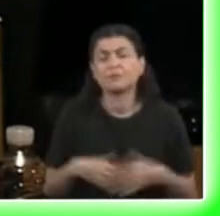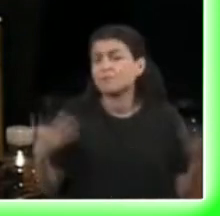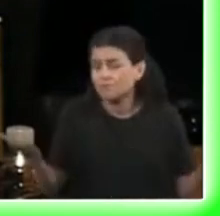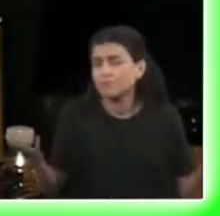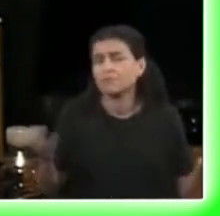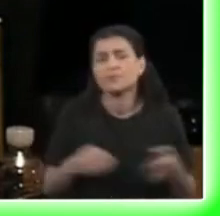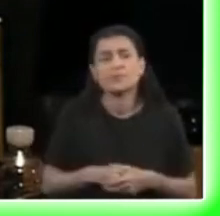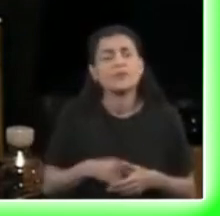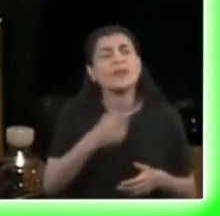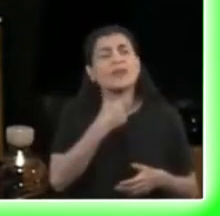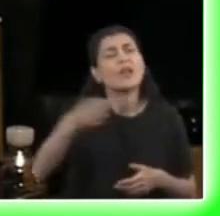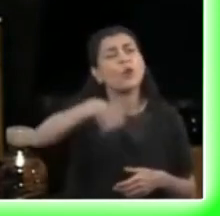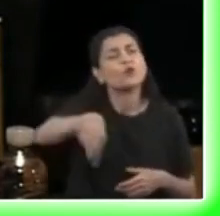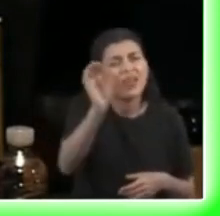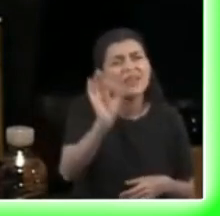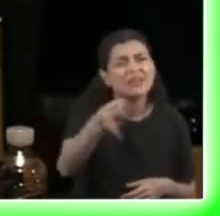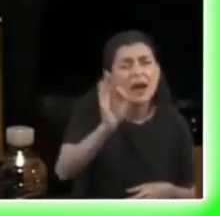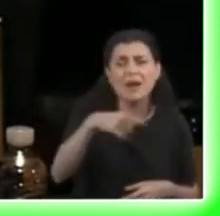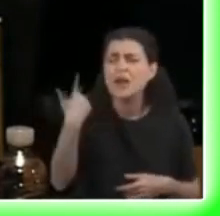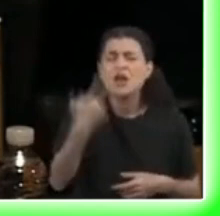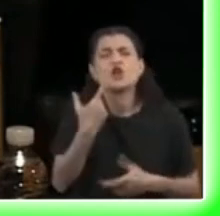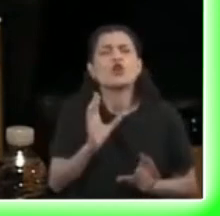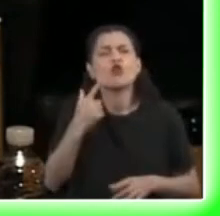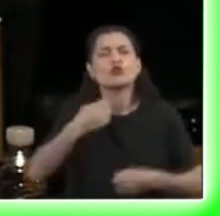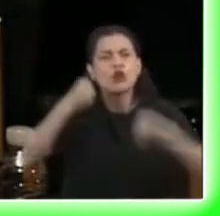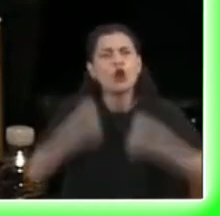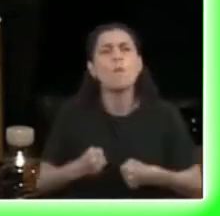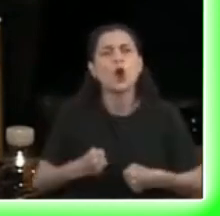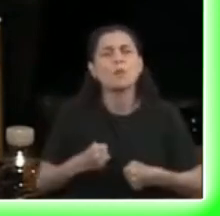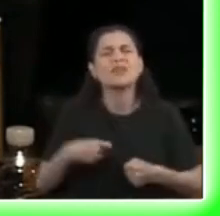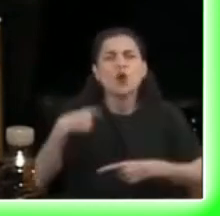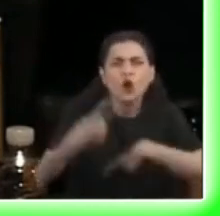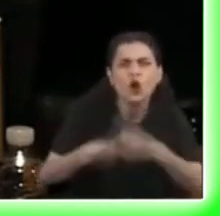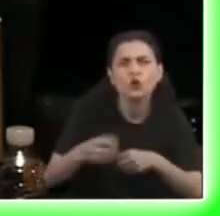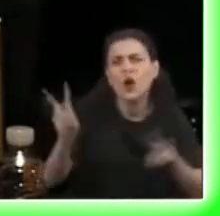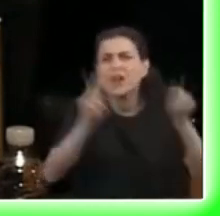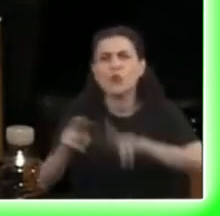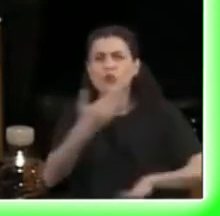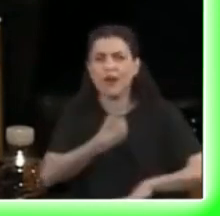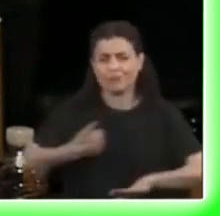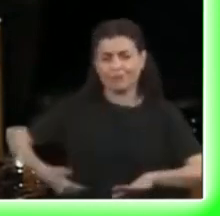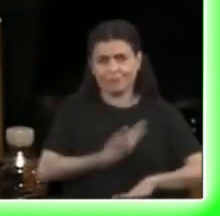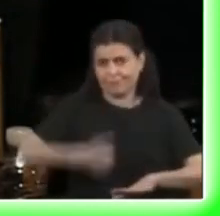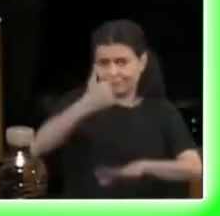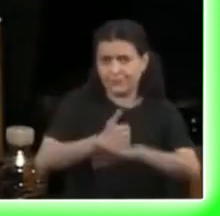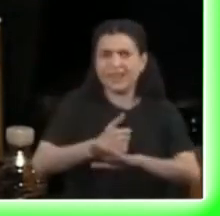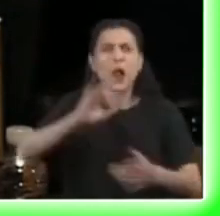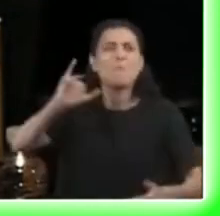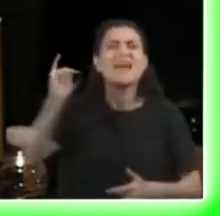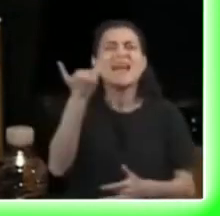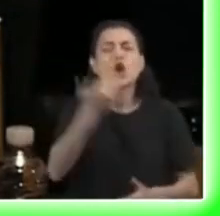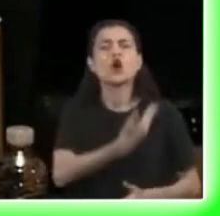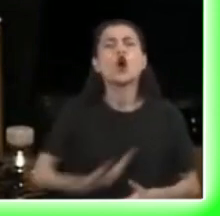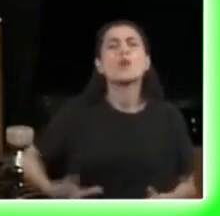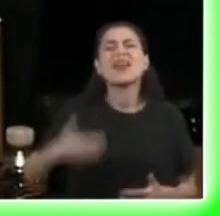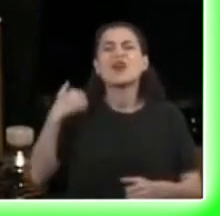Por lo tanto, quiero que sepan que estamos comprometidos a hacer el mejor gobierno de la historia y vaya que con lo que hemos hecho